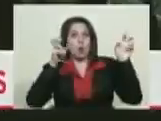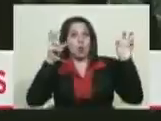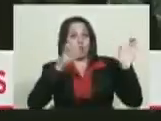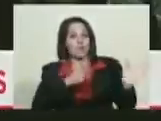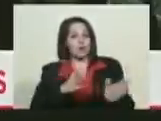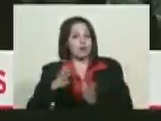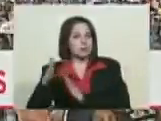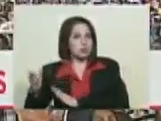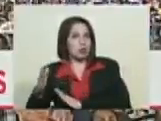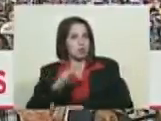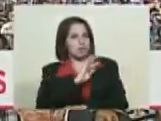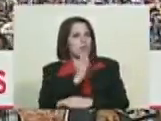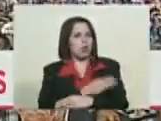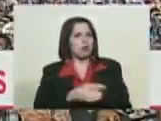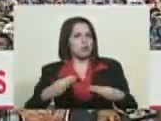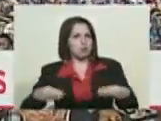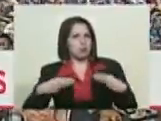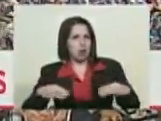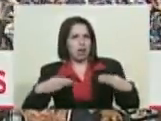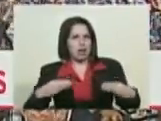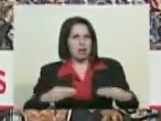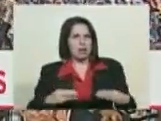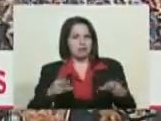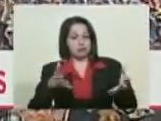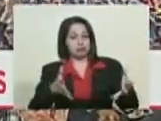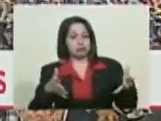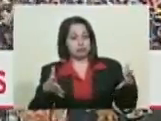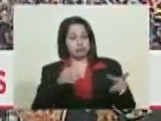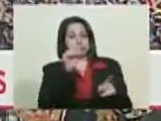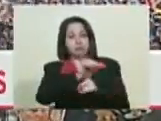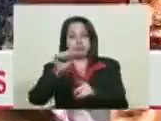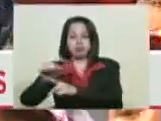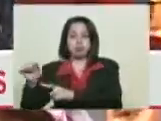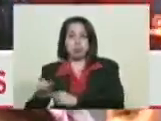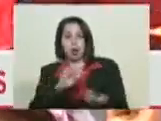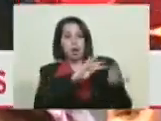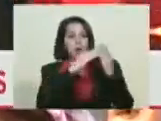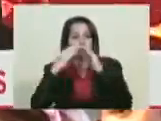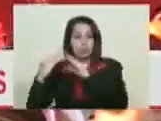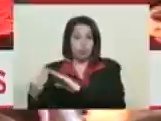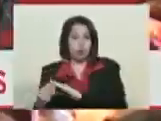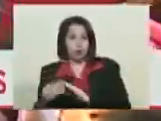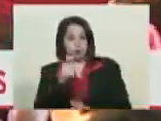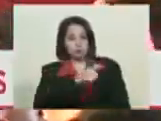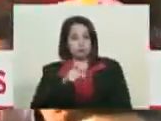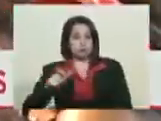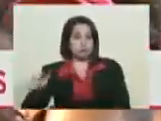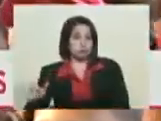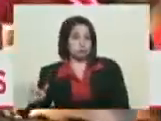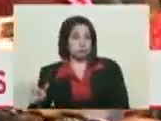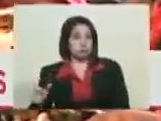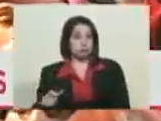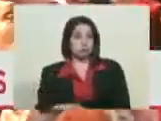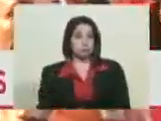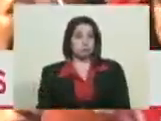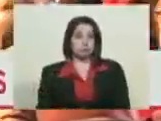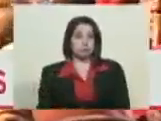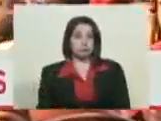organización del poder popular, en el triunfo de las comunas, de los comuneros.